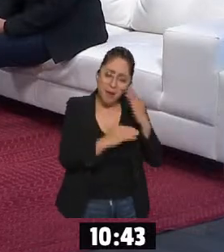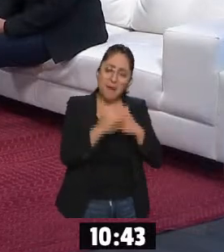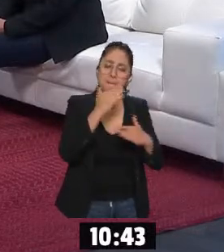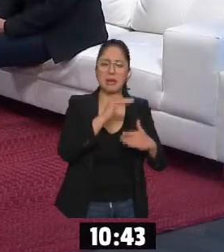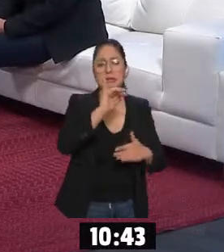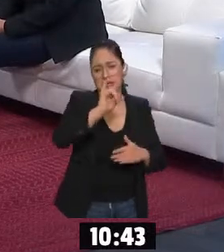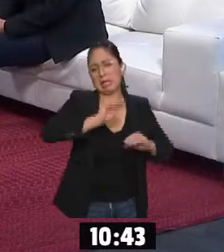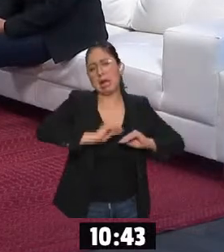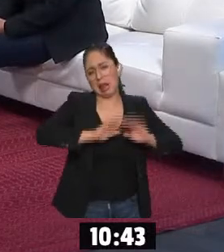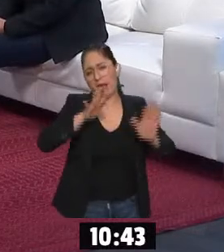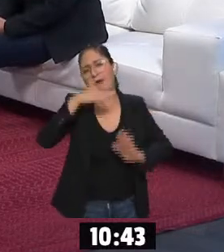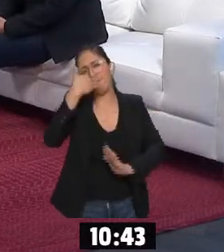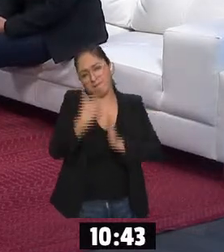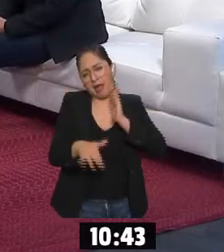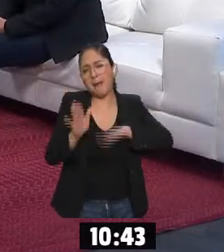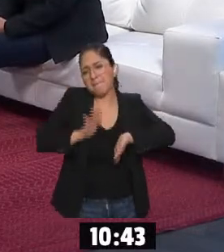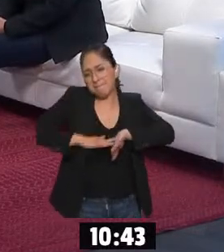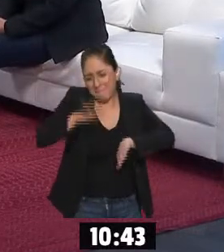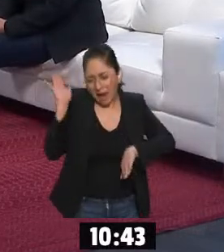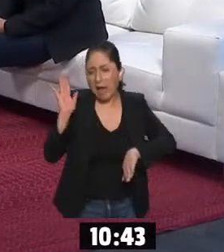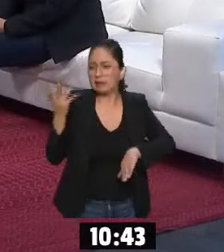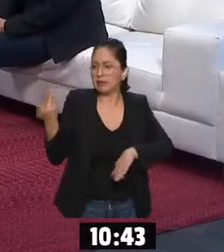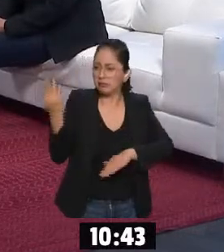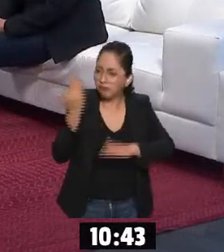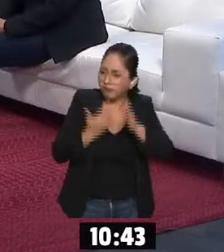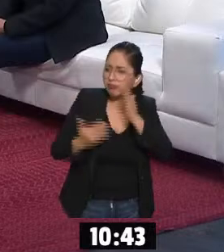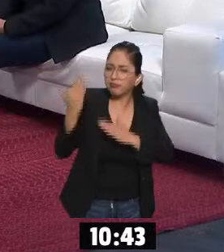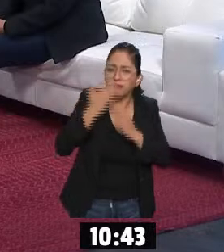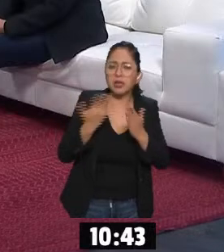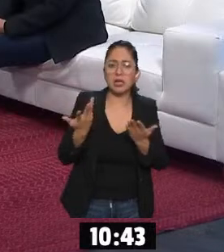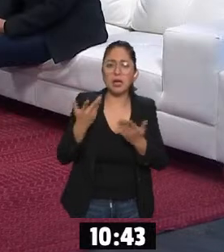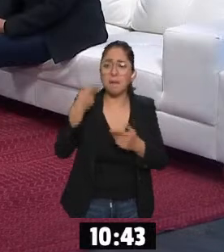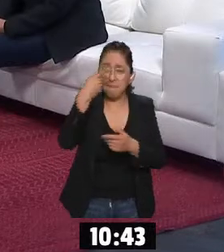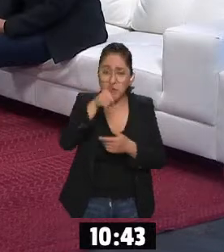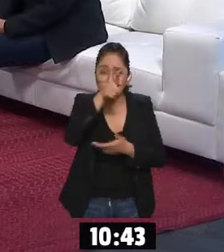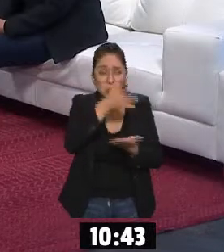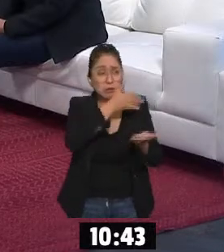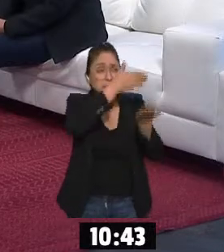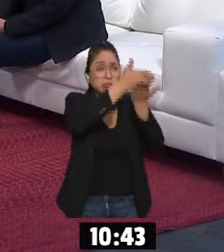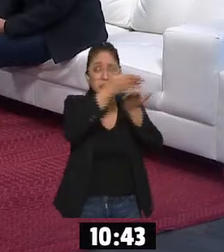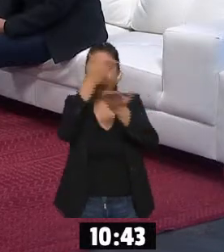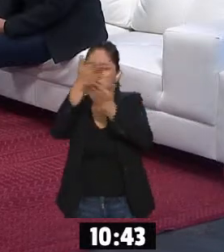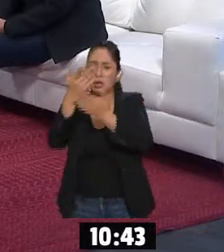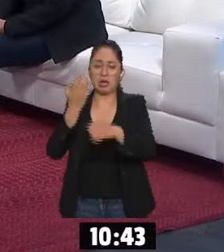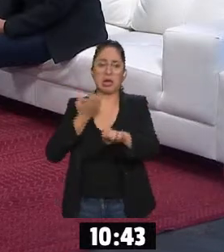Pero uno va a otras ciudades, a otros estados, y sí es verdaderamente lamentable la manera